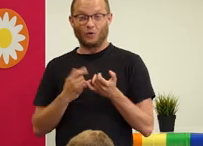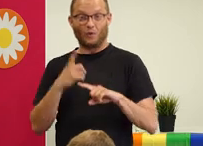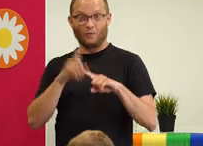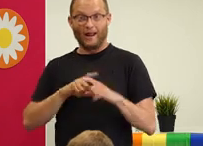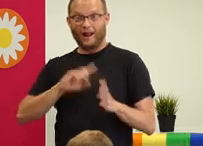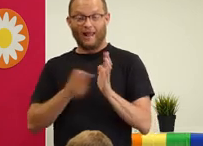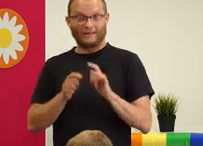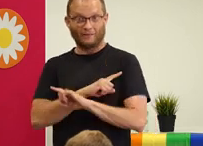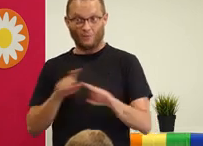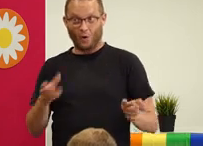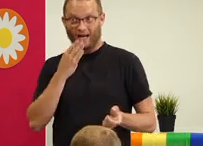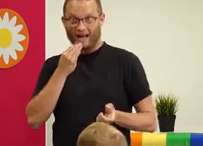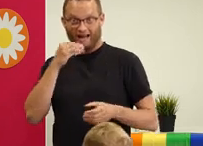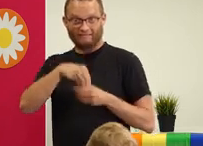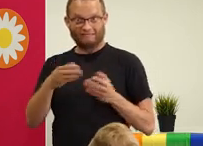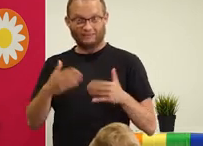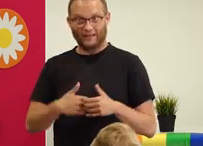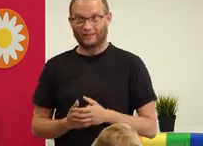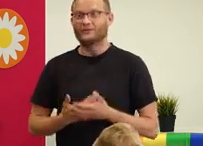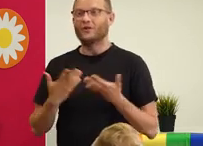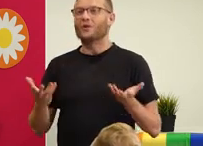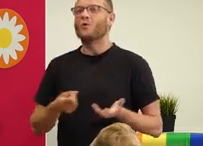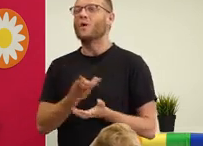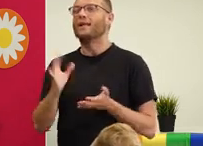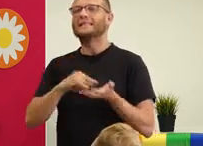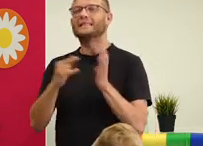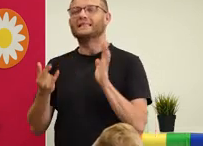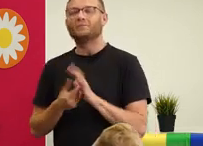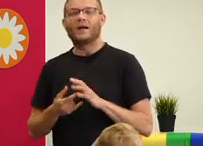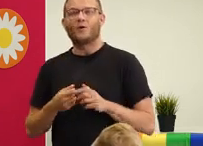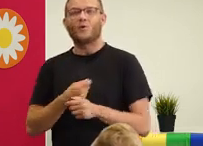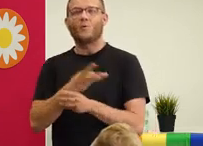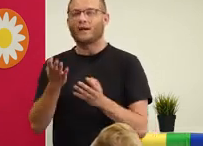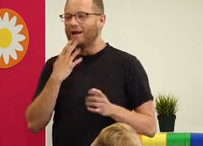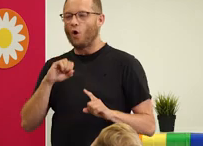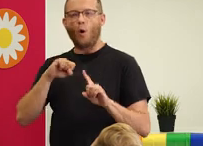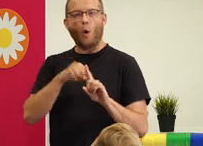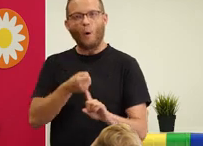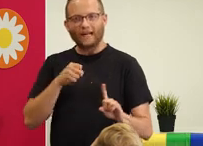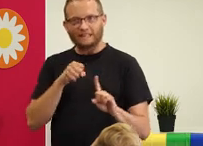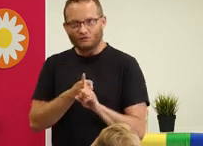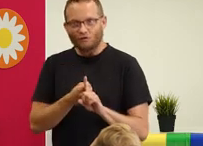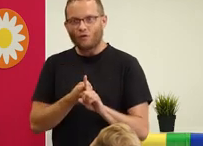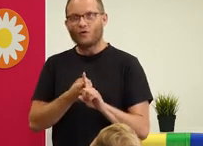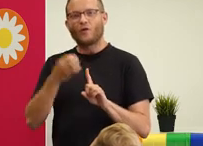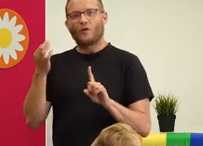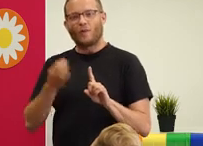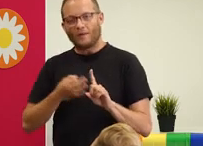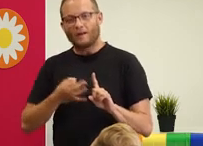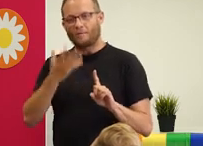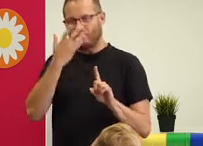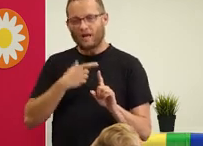es legal en Israel. Y claro, cualquier sistema opresivo se